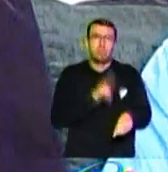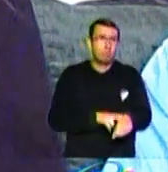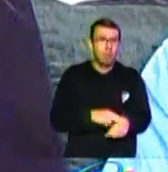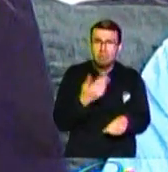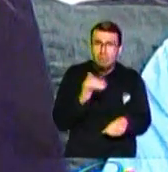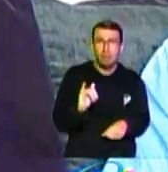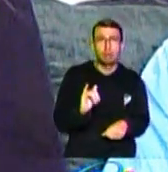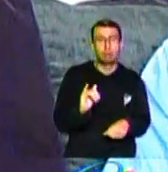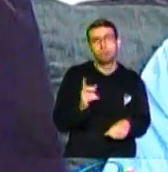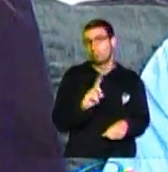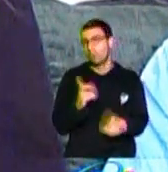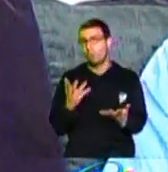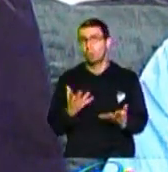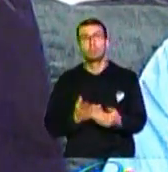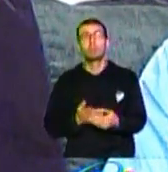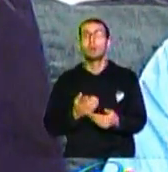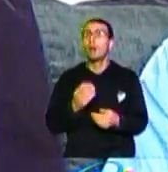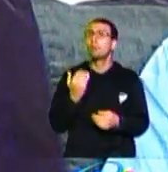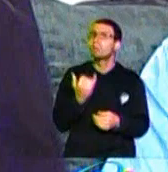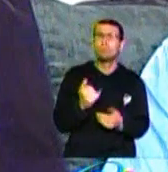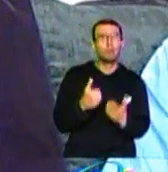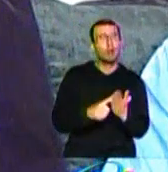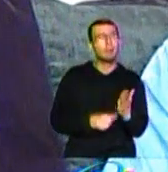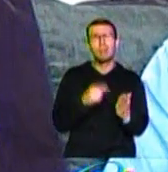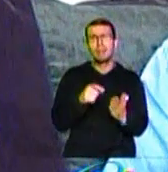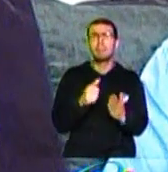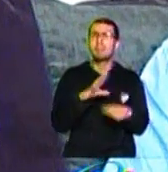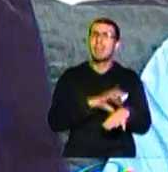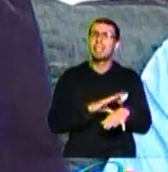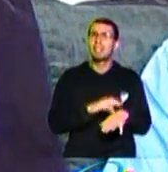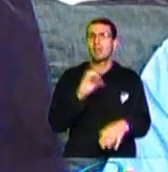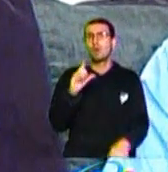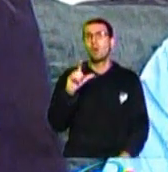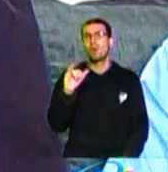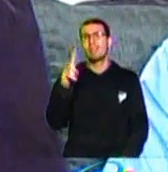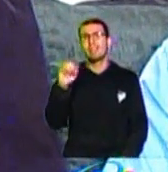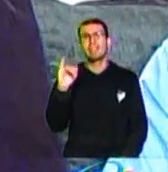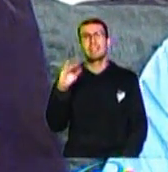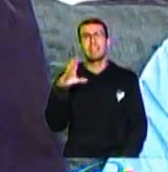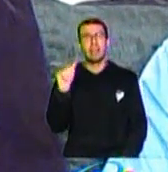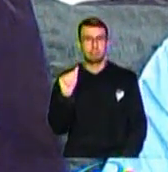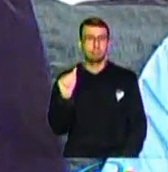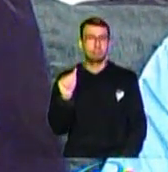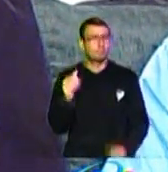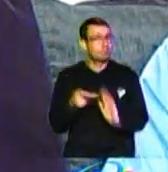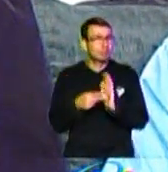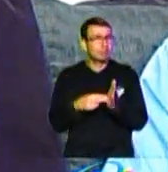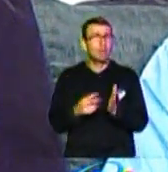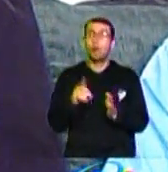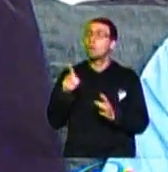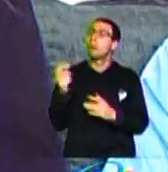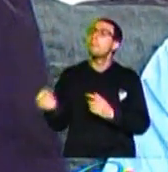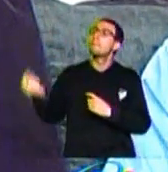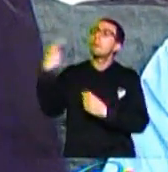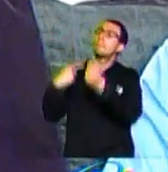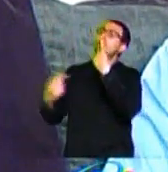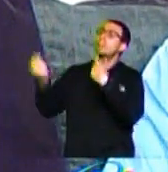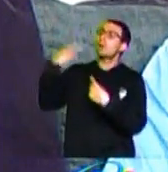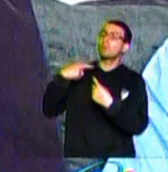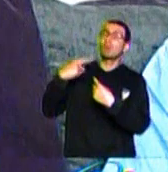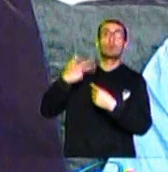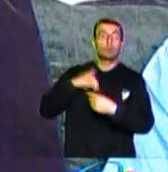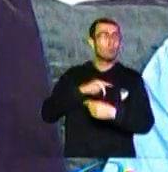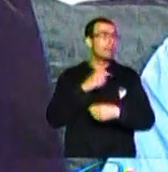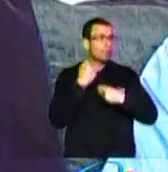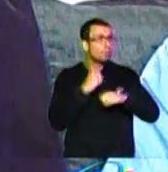medicina holística. Un programa que gracias a todas las preguntas que ustedes nos dejan, nosotros tratamos de contactar